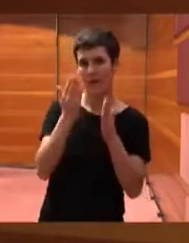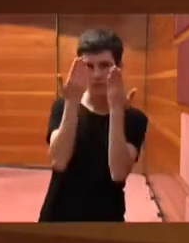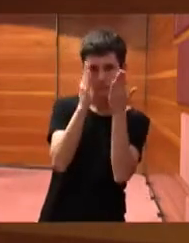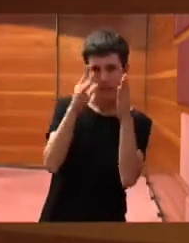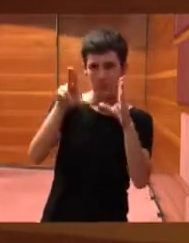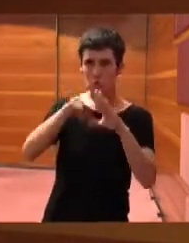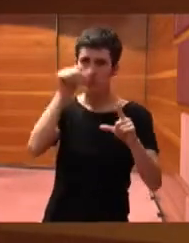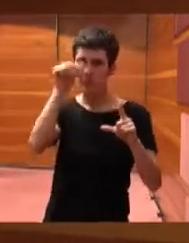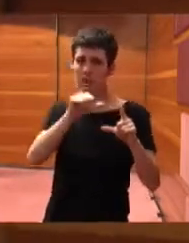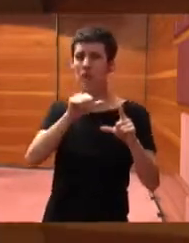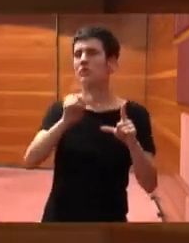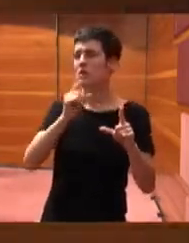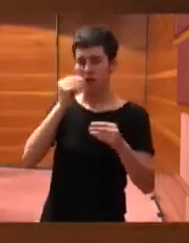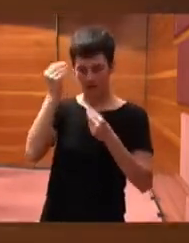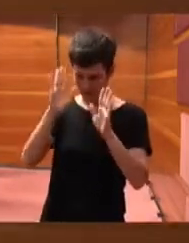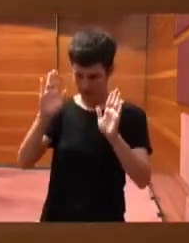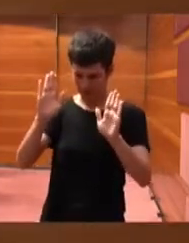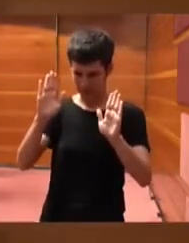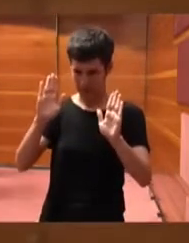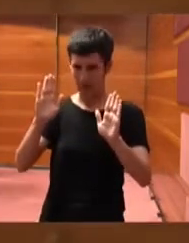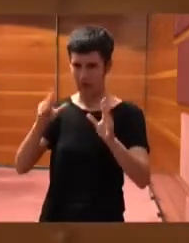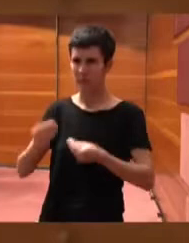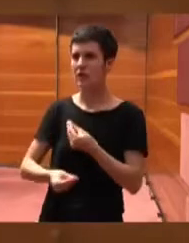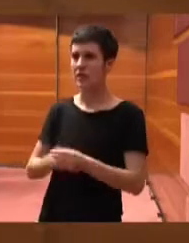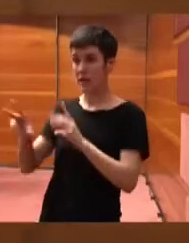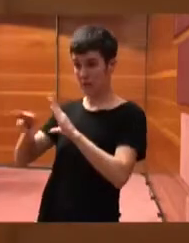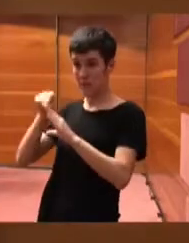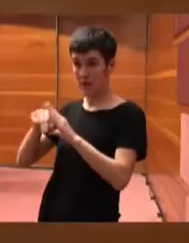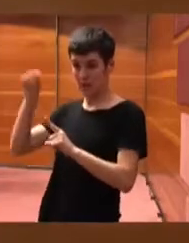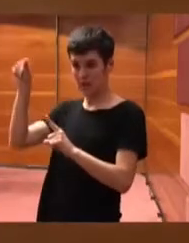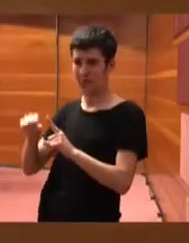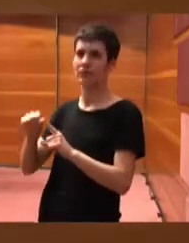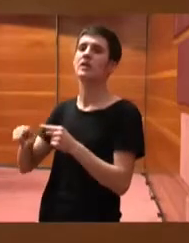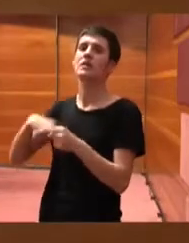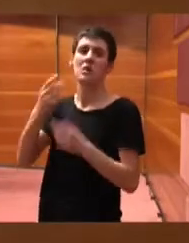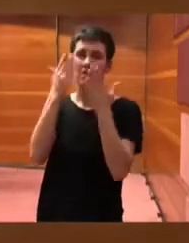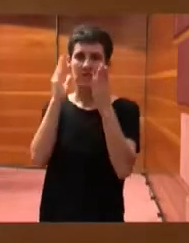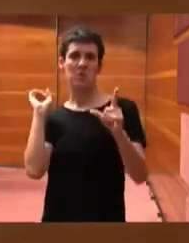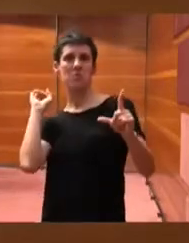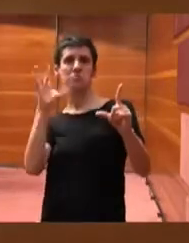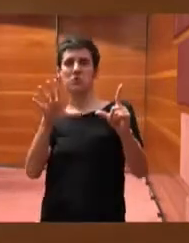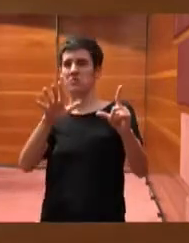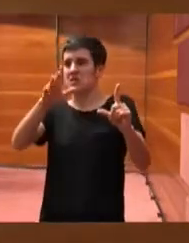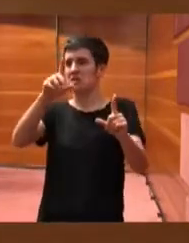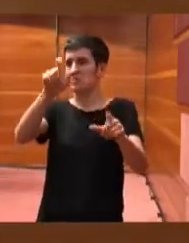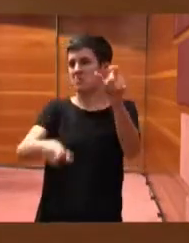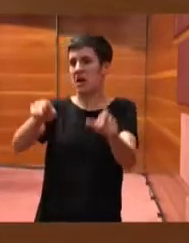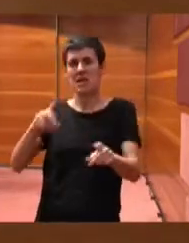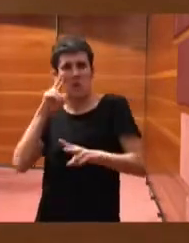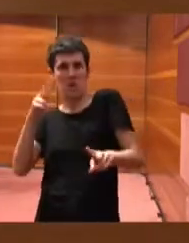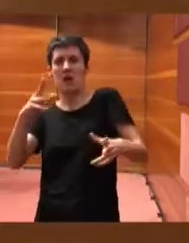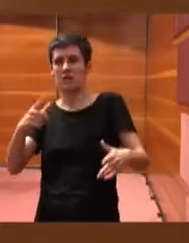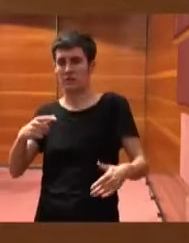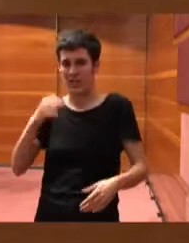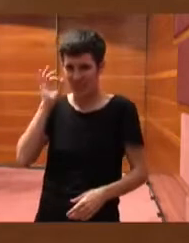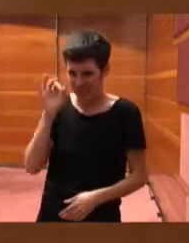vídeo y un no sé qué. No, vamos a hacer un vídeo y así eso lo colgamos en YouTube, ¿verdad? Y ya lo verá alguien. ¿De verdad creéis que la gente va